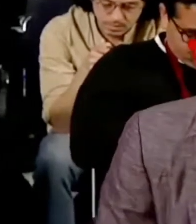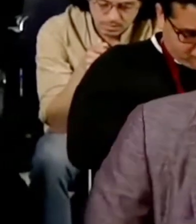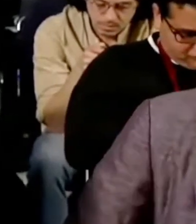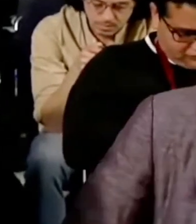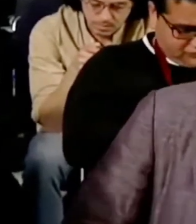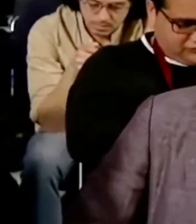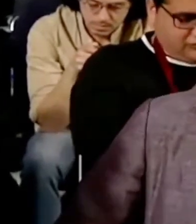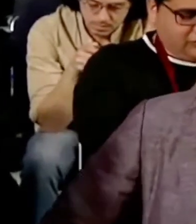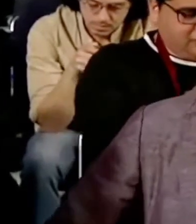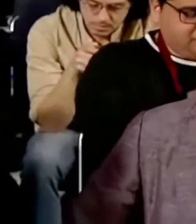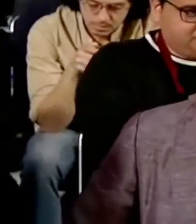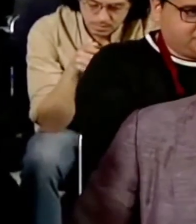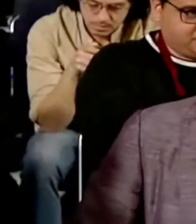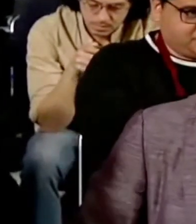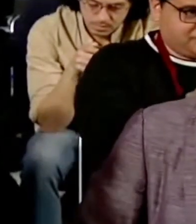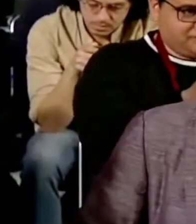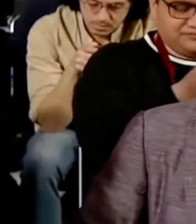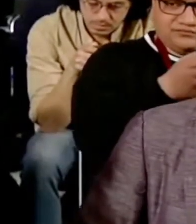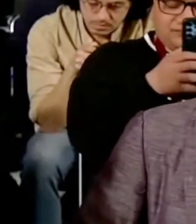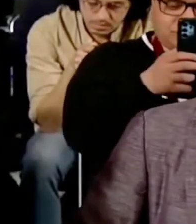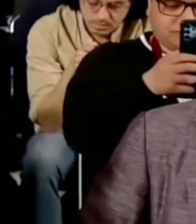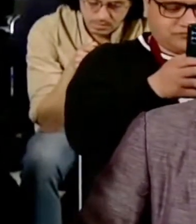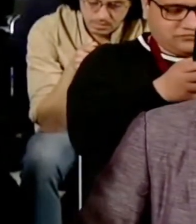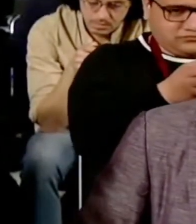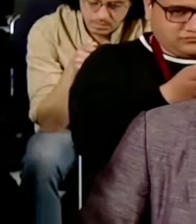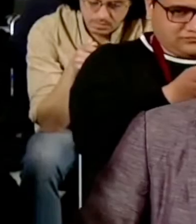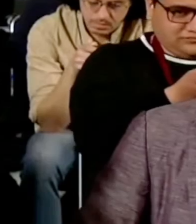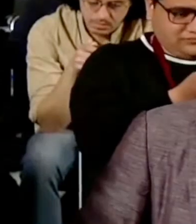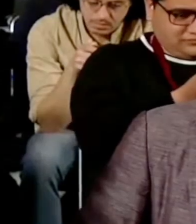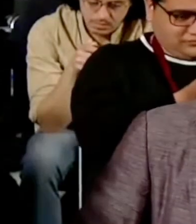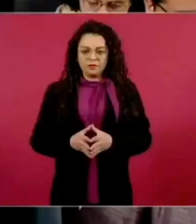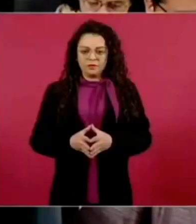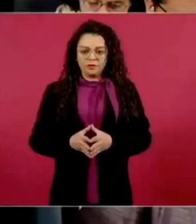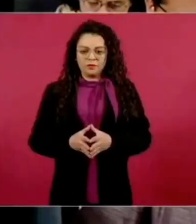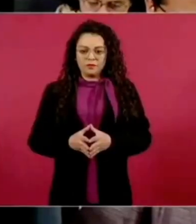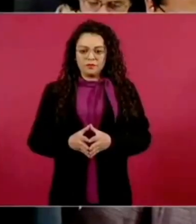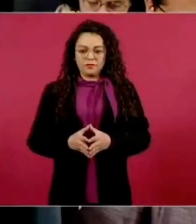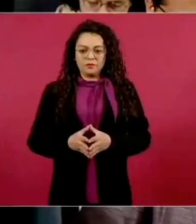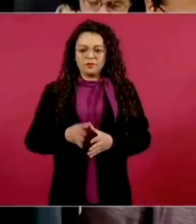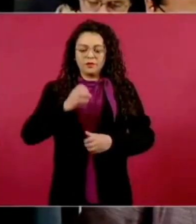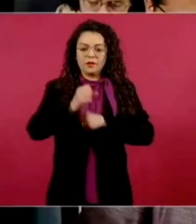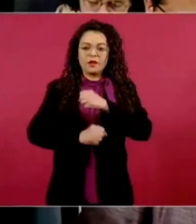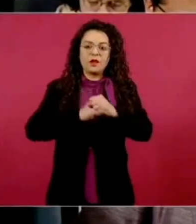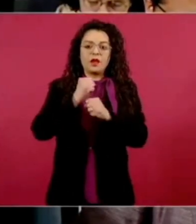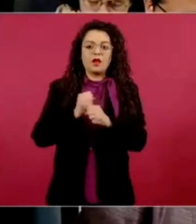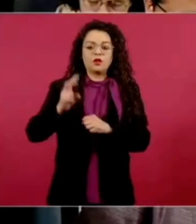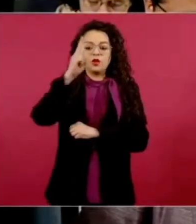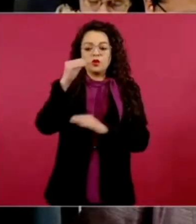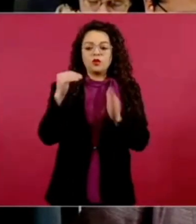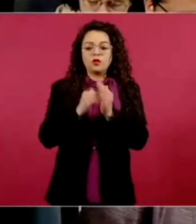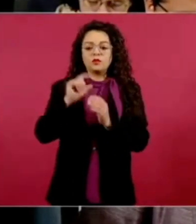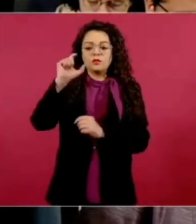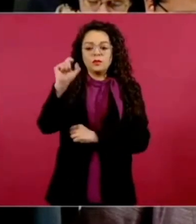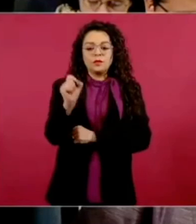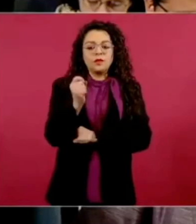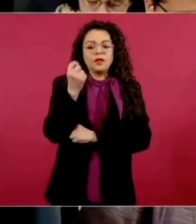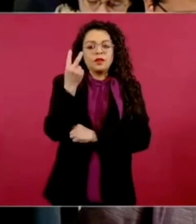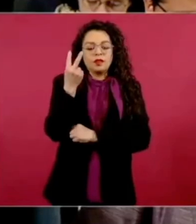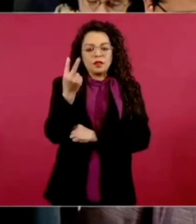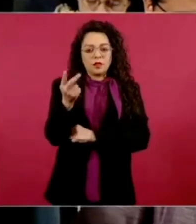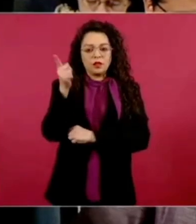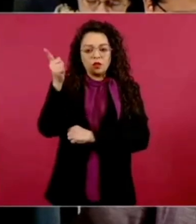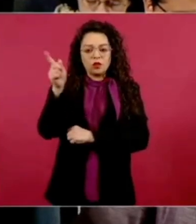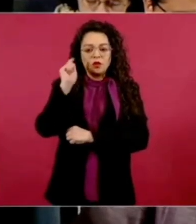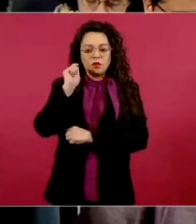Transparencia. Y entre otras cosas se encontró que en el ejercicio fiscal 2022 los 7 comisionados activos en